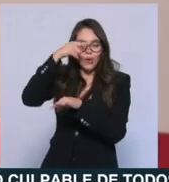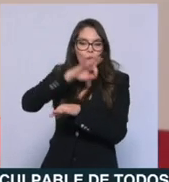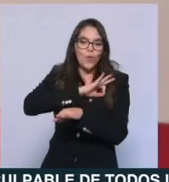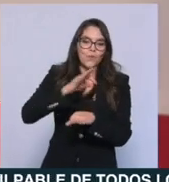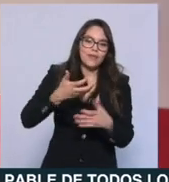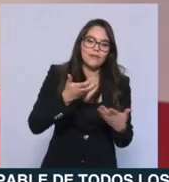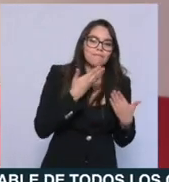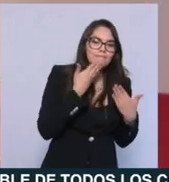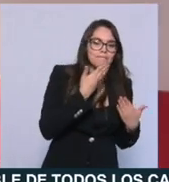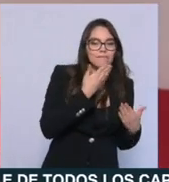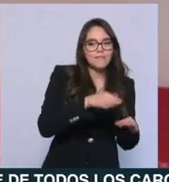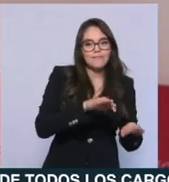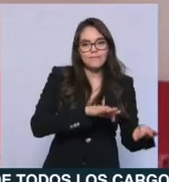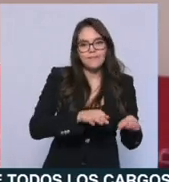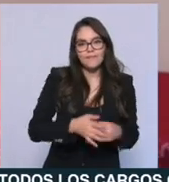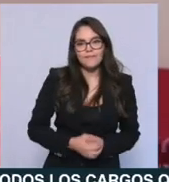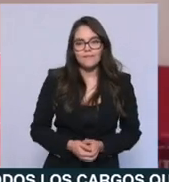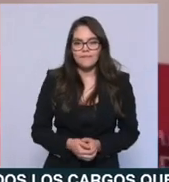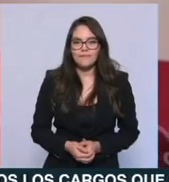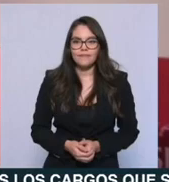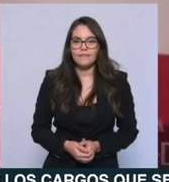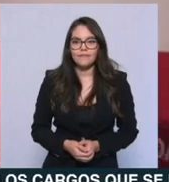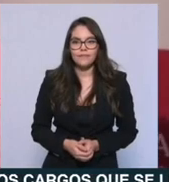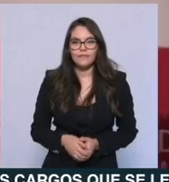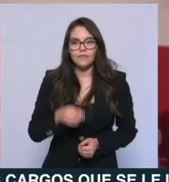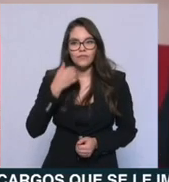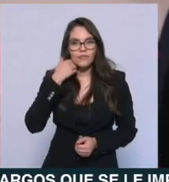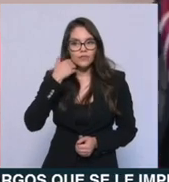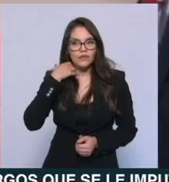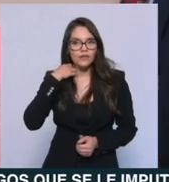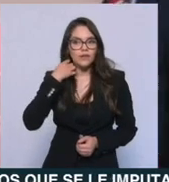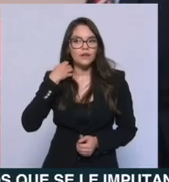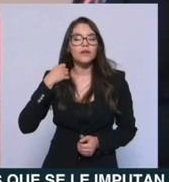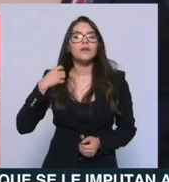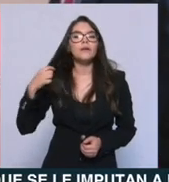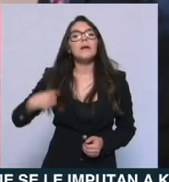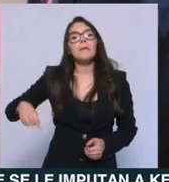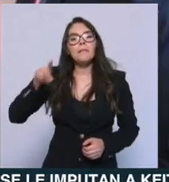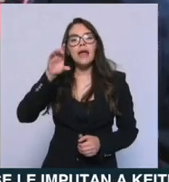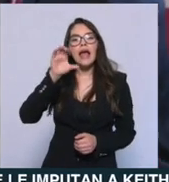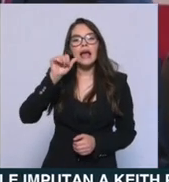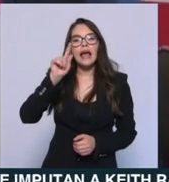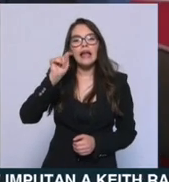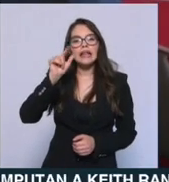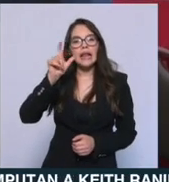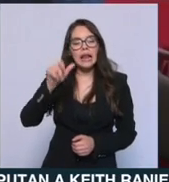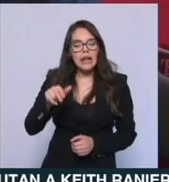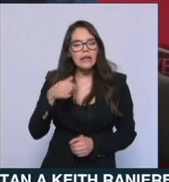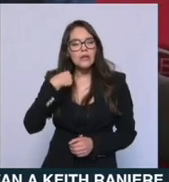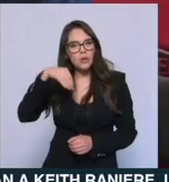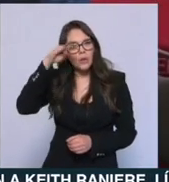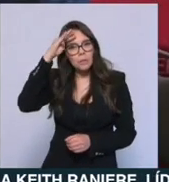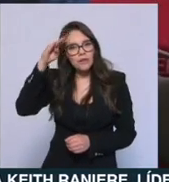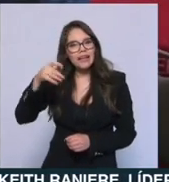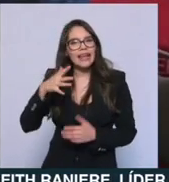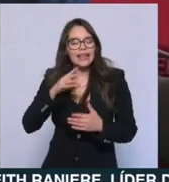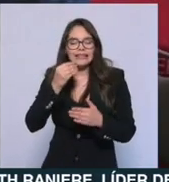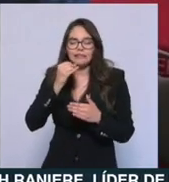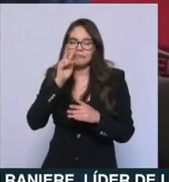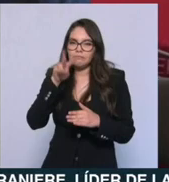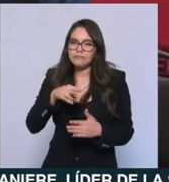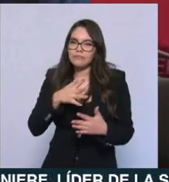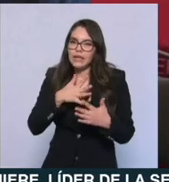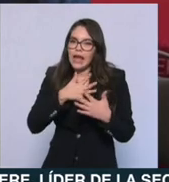que Cataluña ama a España, pero ama más a su libertad, derecho que nadie le puede arrebatar. Podemos decir que Cataluña ama